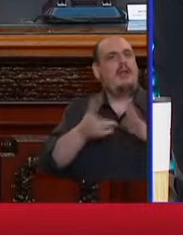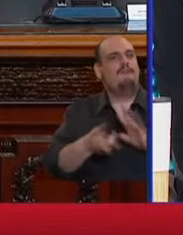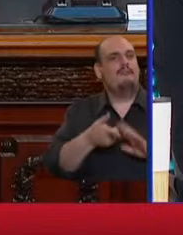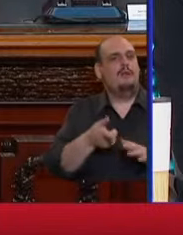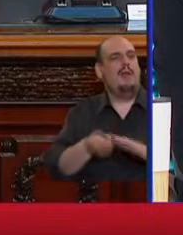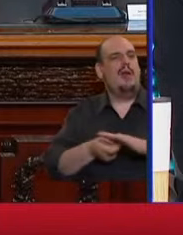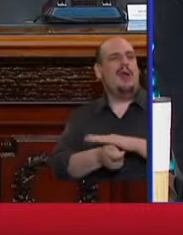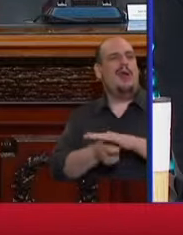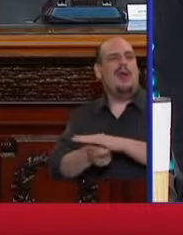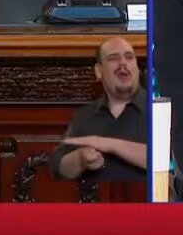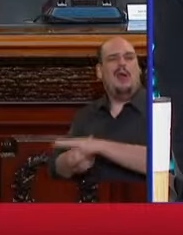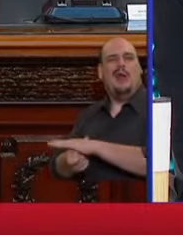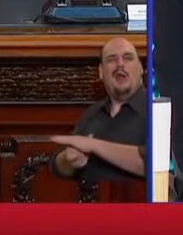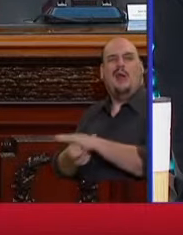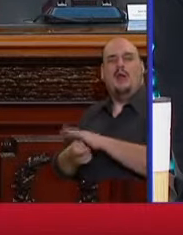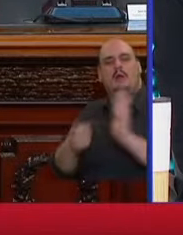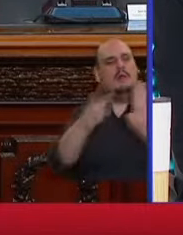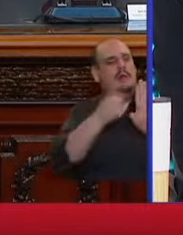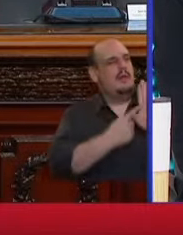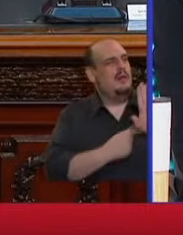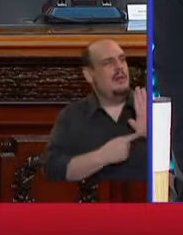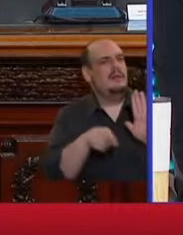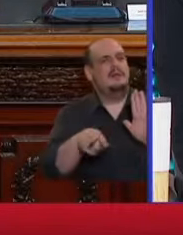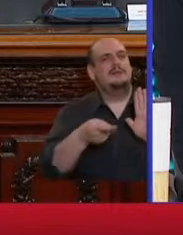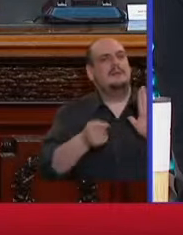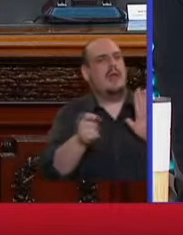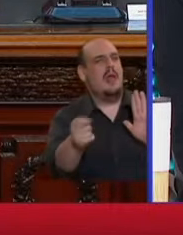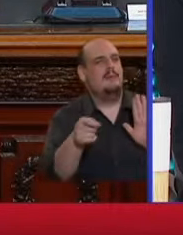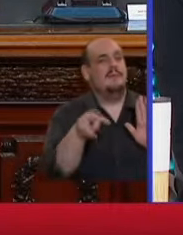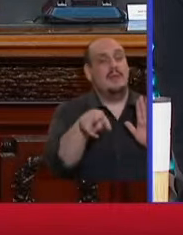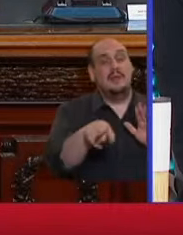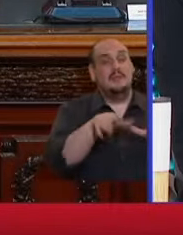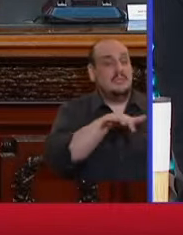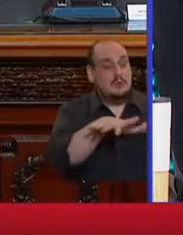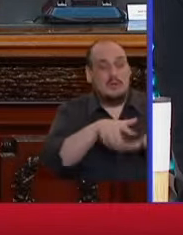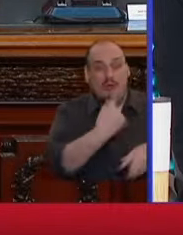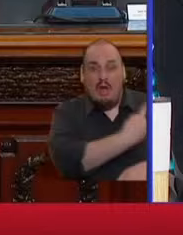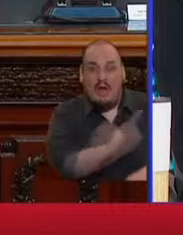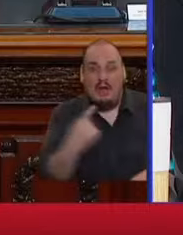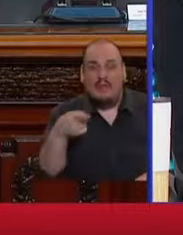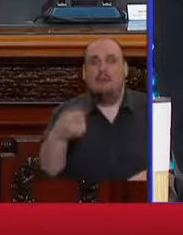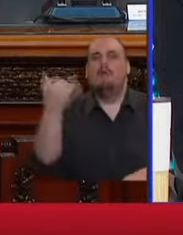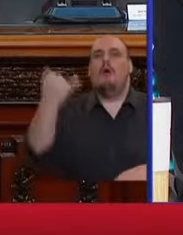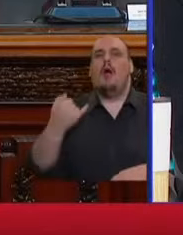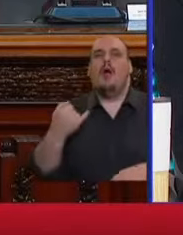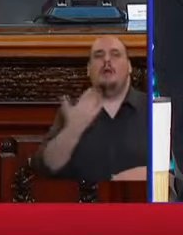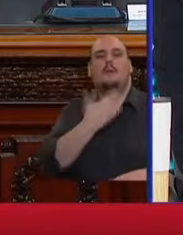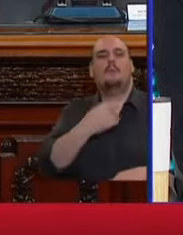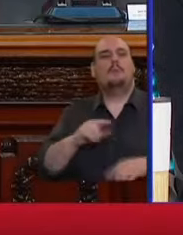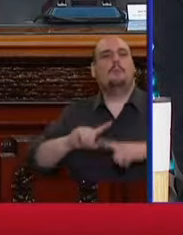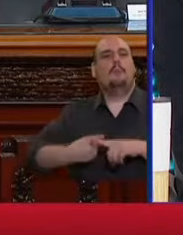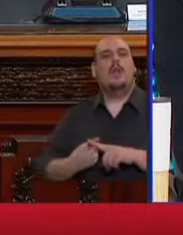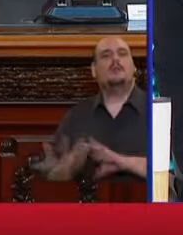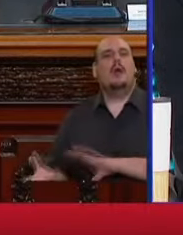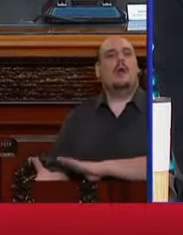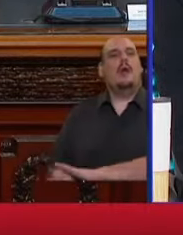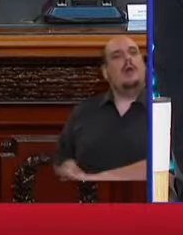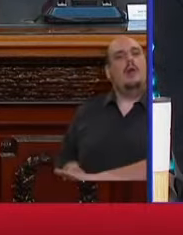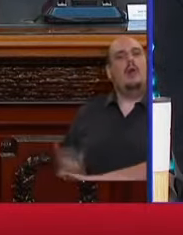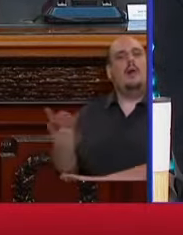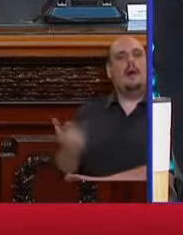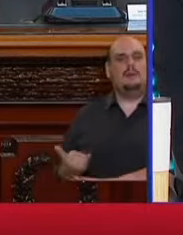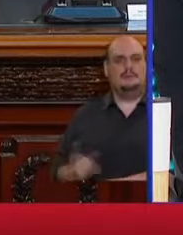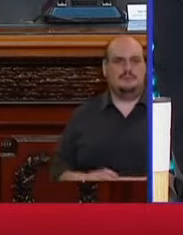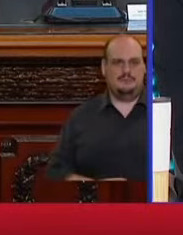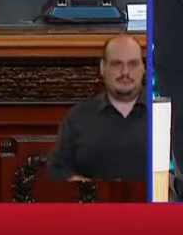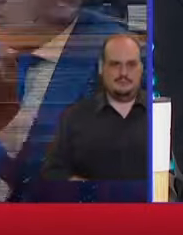cosas básicas. Que la política se haya resistido históricamente a discutir estas cosas es otra cosa. Pero me parece que no veo esos 10